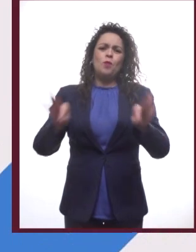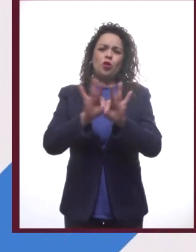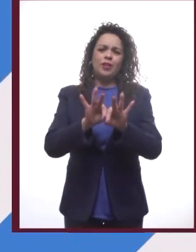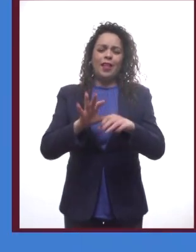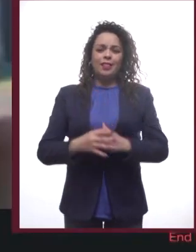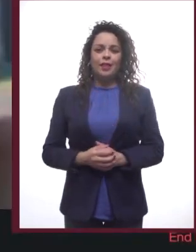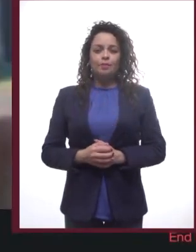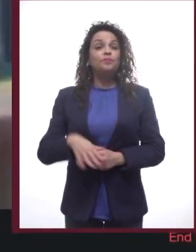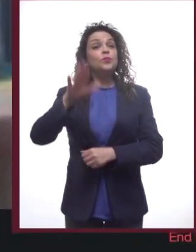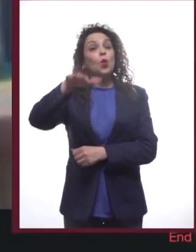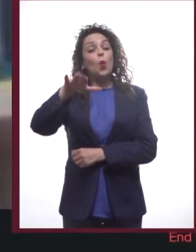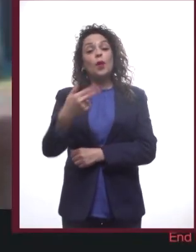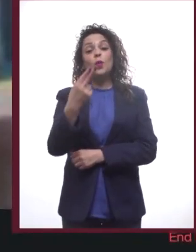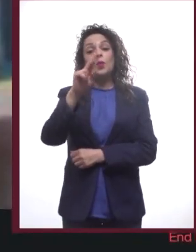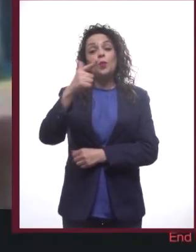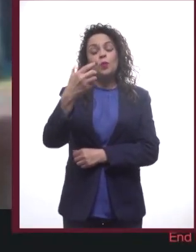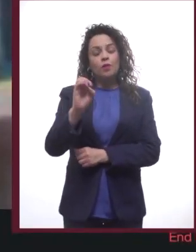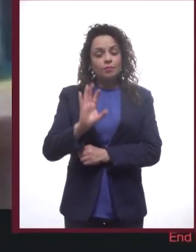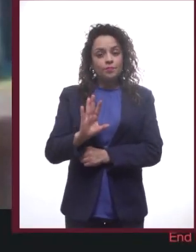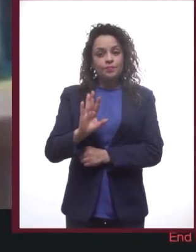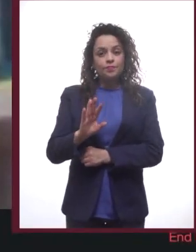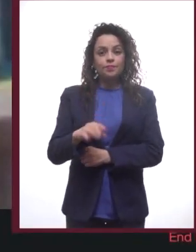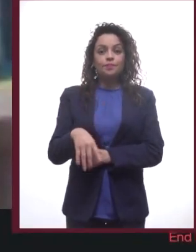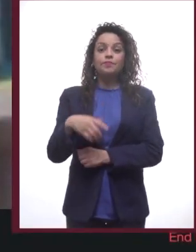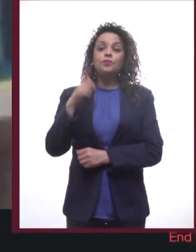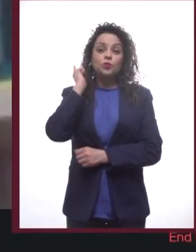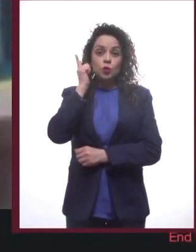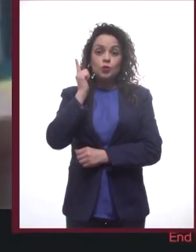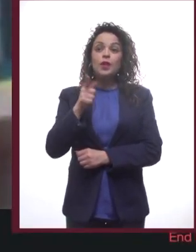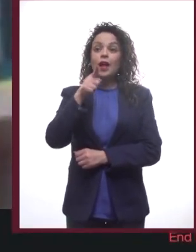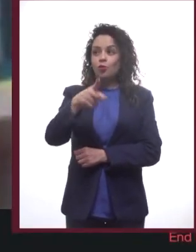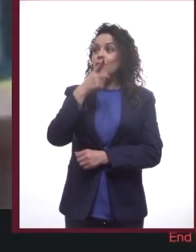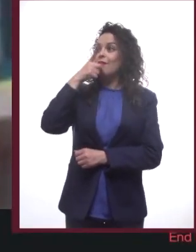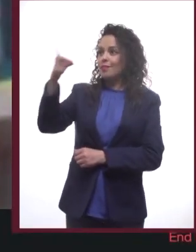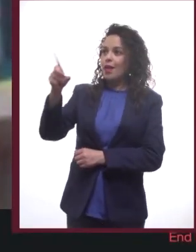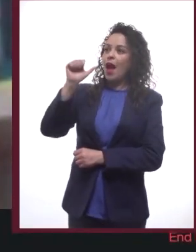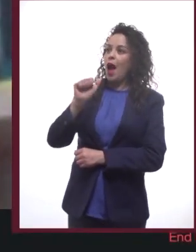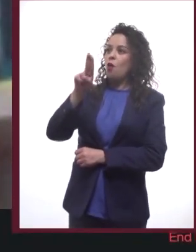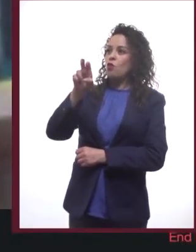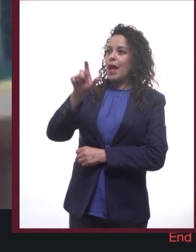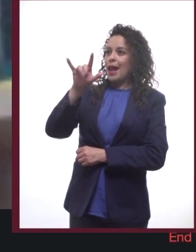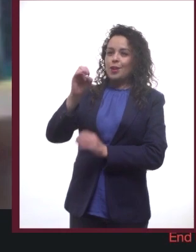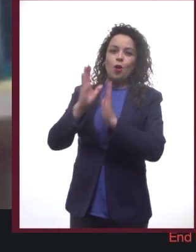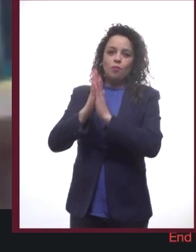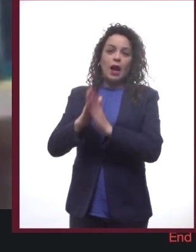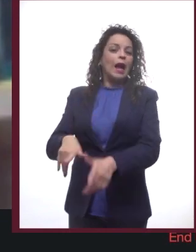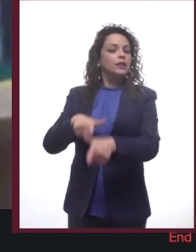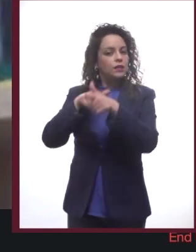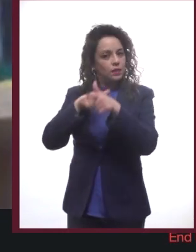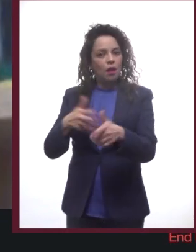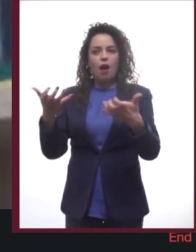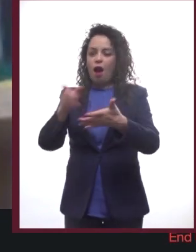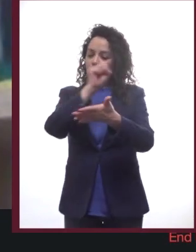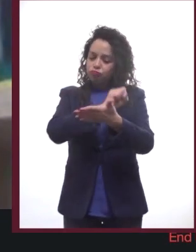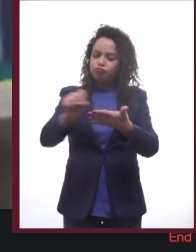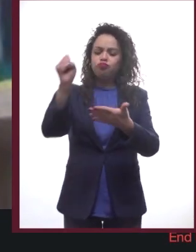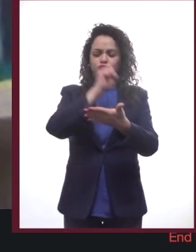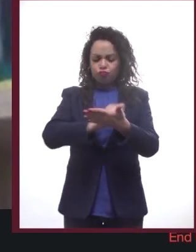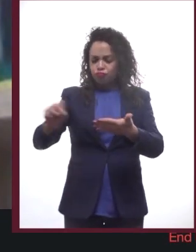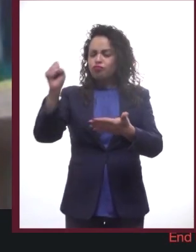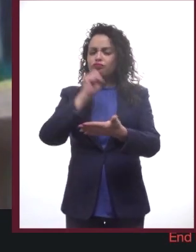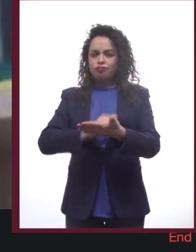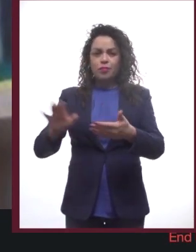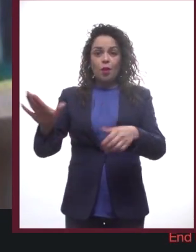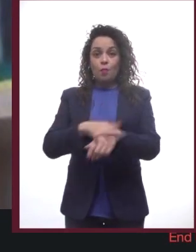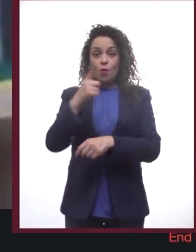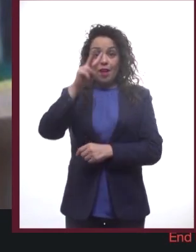escribir. Oye, Hugo, Hugo, me gustaría mucho que le dijeras a Aurelio que siga escribiendo. La verdad es que